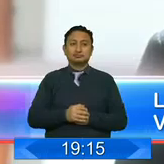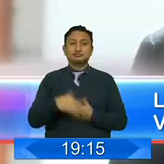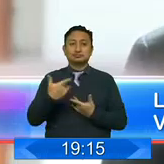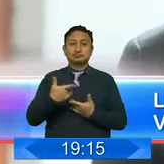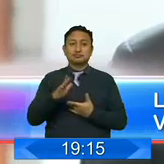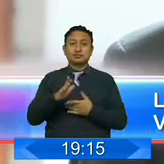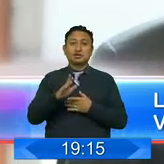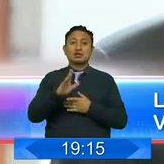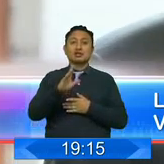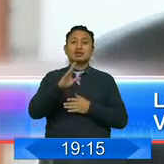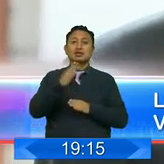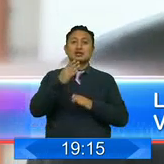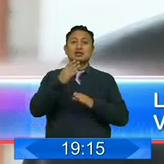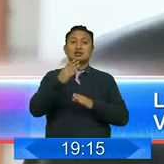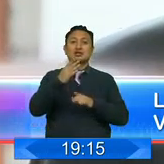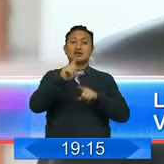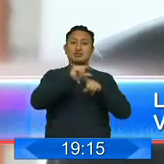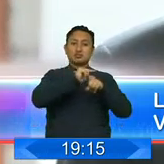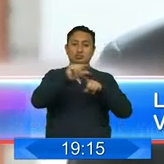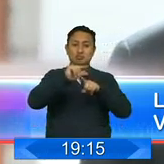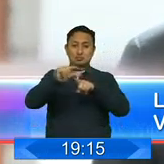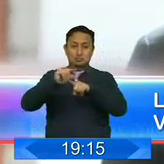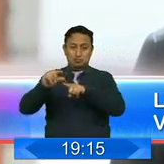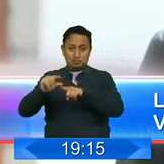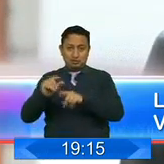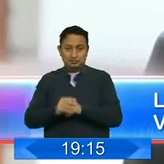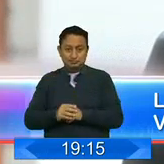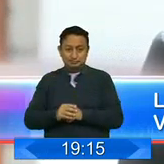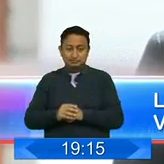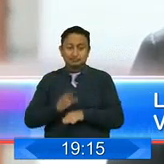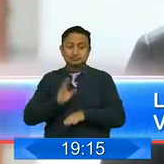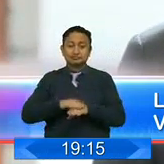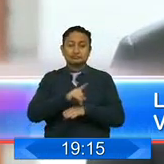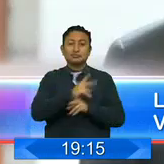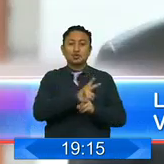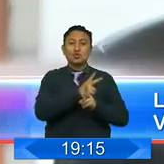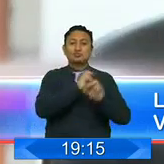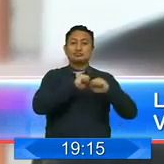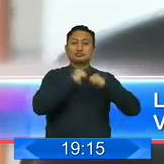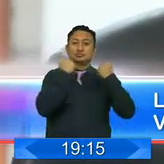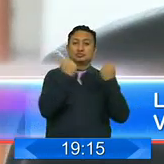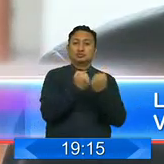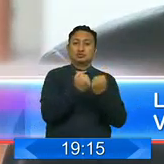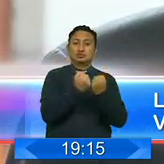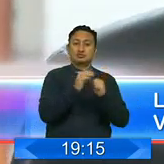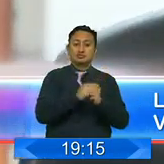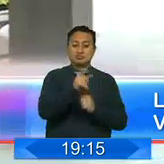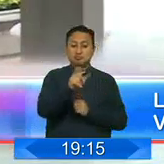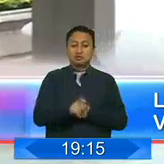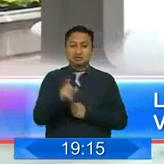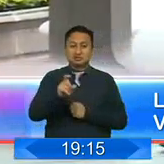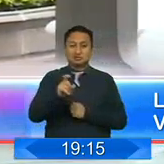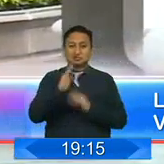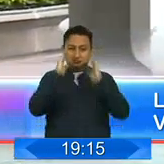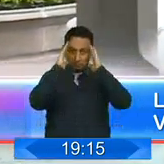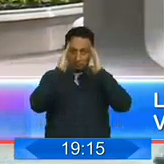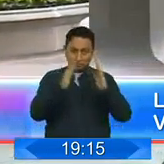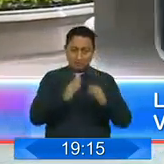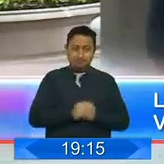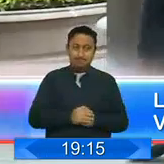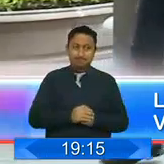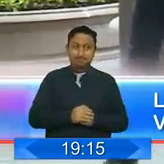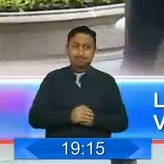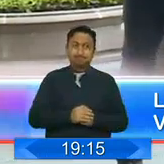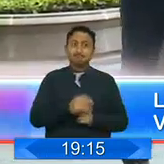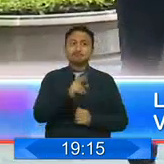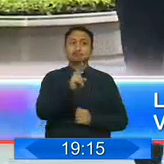desembolsos programados que tienen relación justamente con la protección social y la protección a los más vulnerables. Por su parte, el